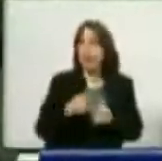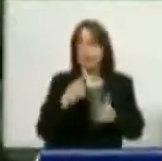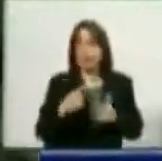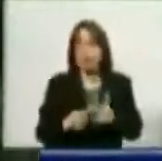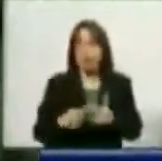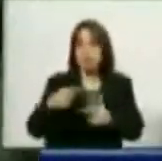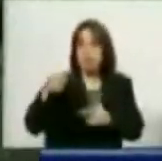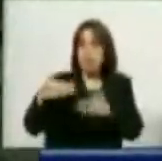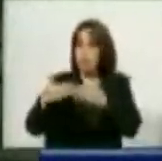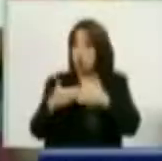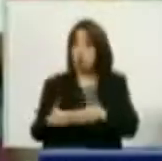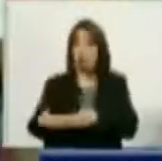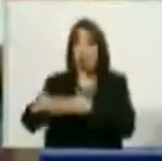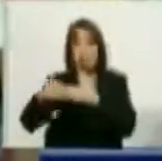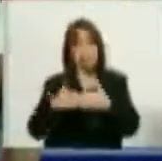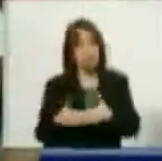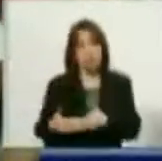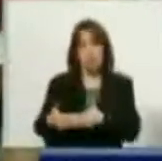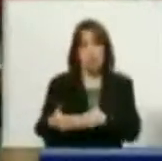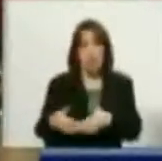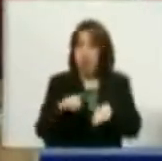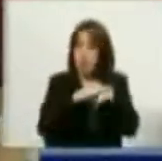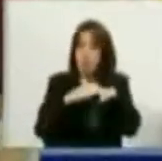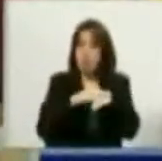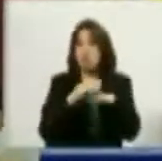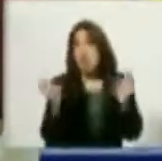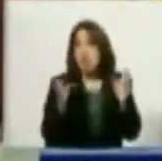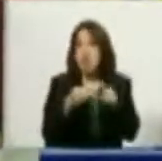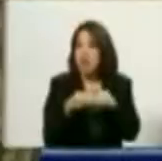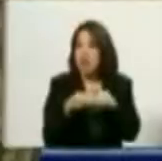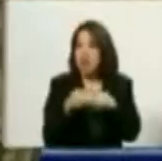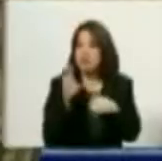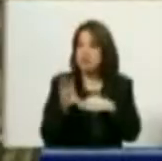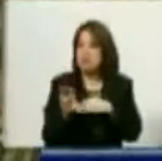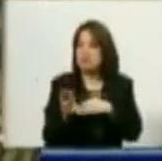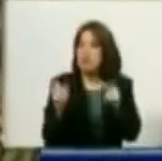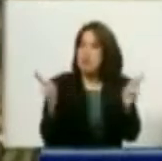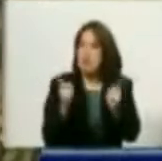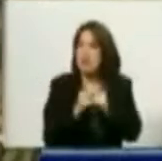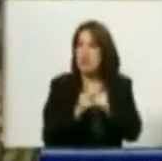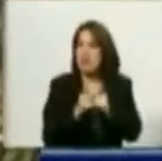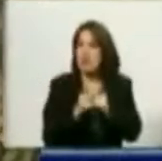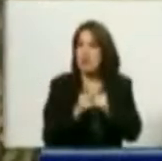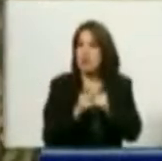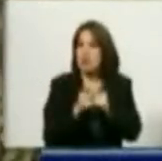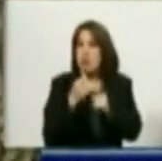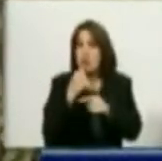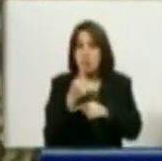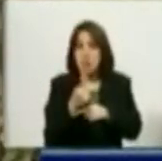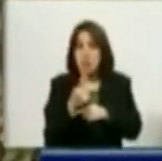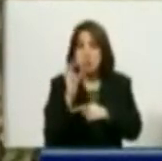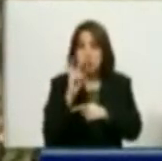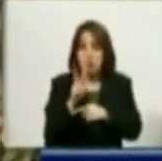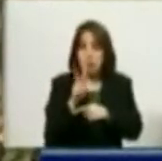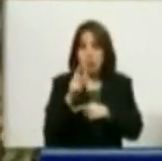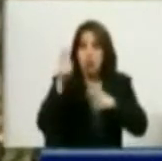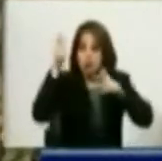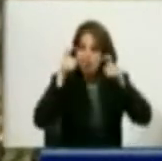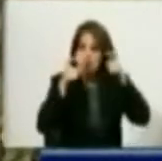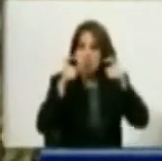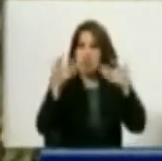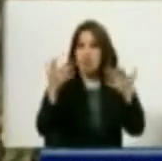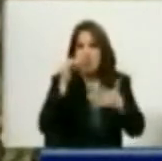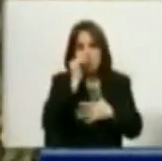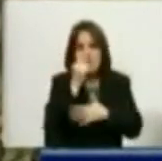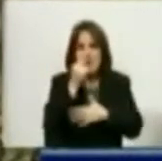no le perdonan no nos perdonan que un país tan pequeño a mí me dice Mira si vamos a pasar el video que está por